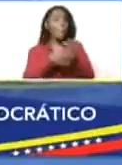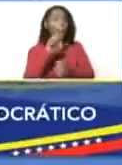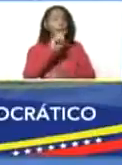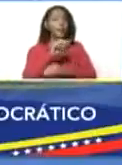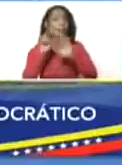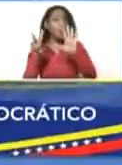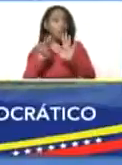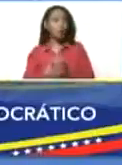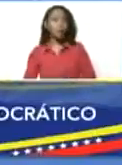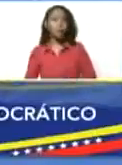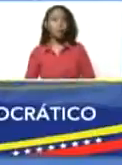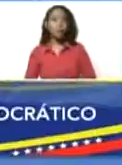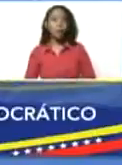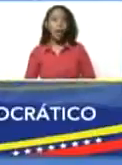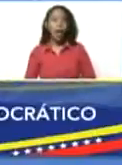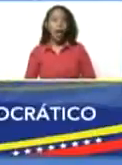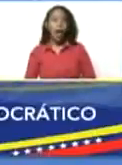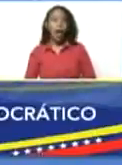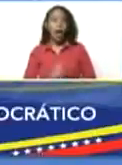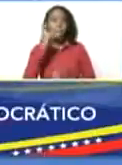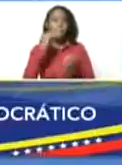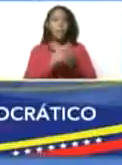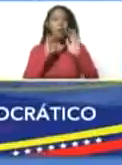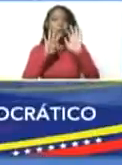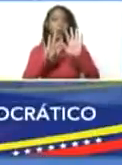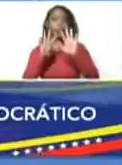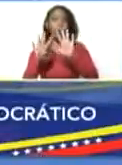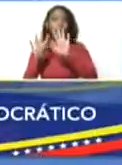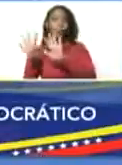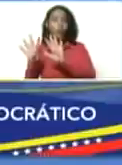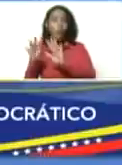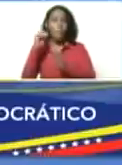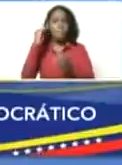2017, en el 99,